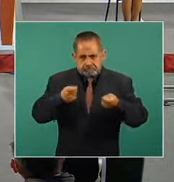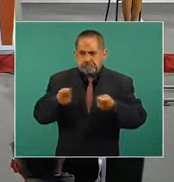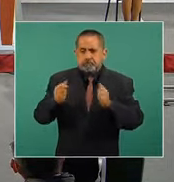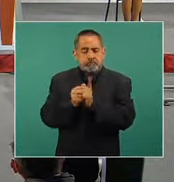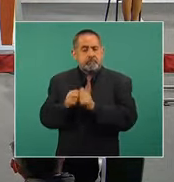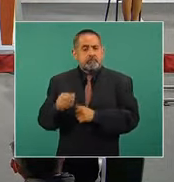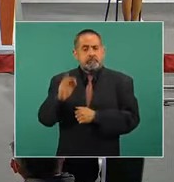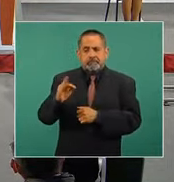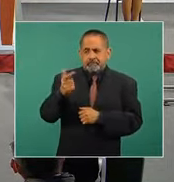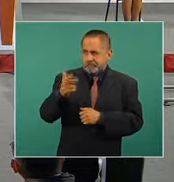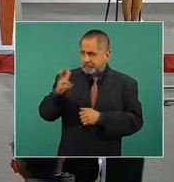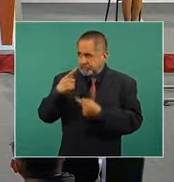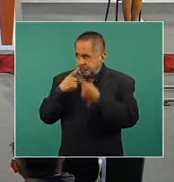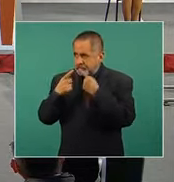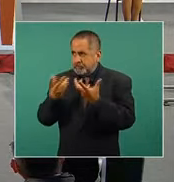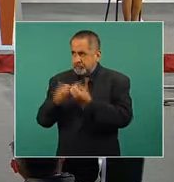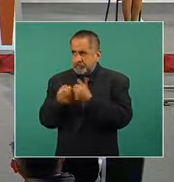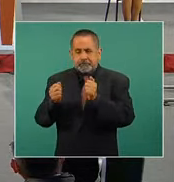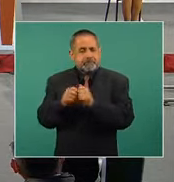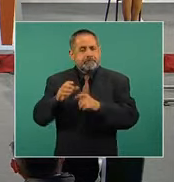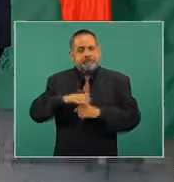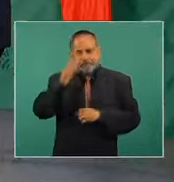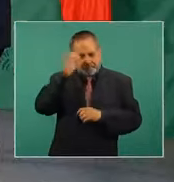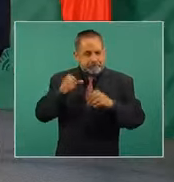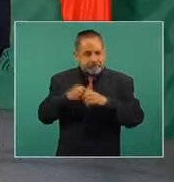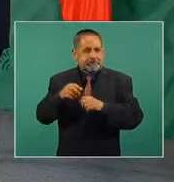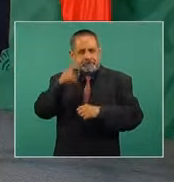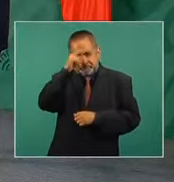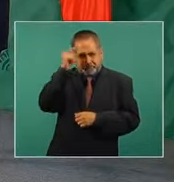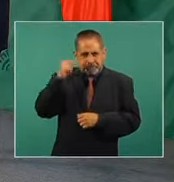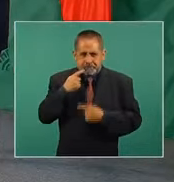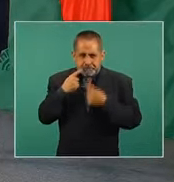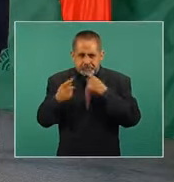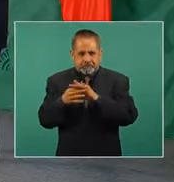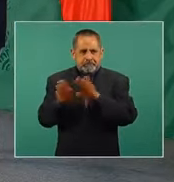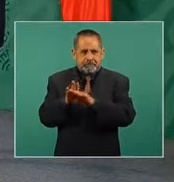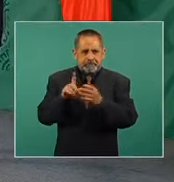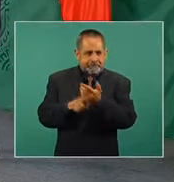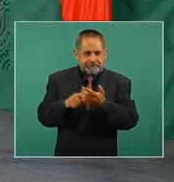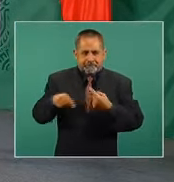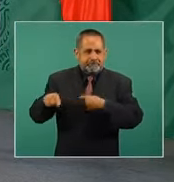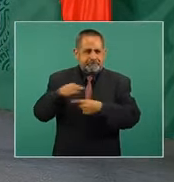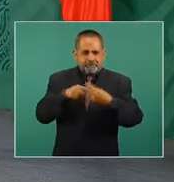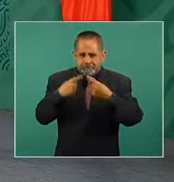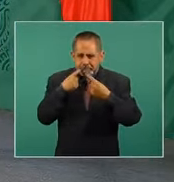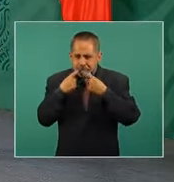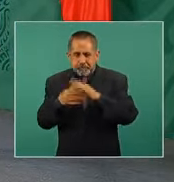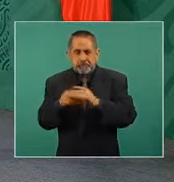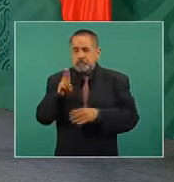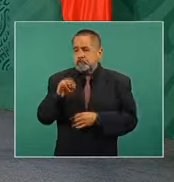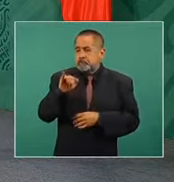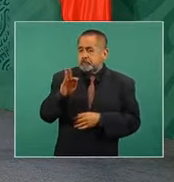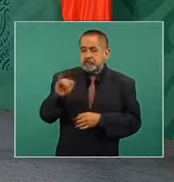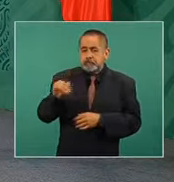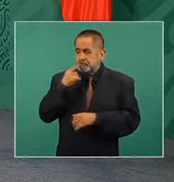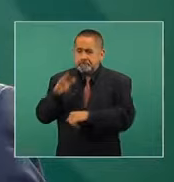con las fiscalías estatales en los estados de Coahuila y Nayarit. Se han presentado denuncias ante la Unidad de Inteligencia Financiera